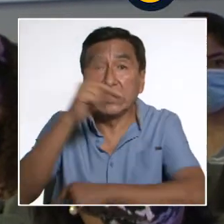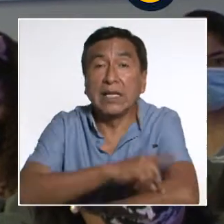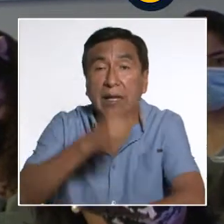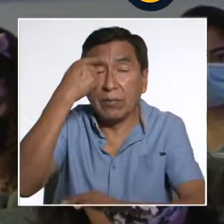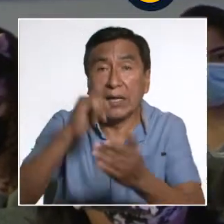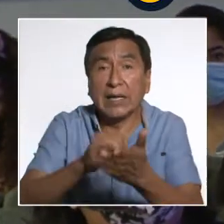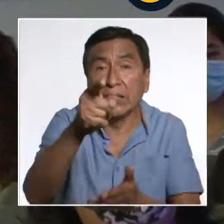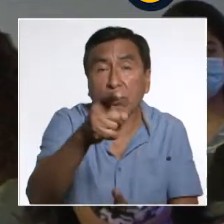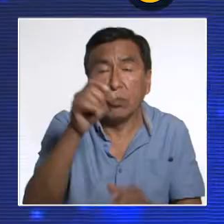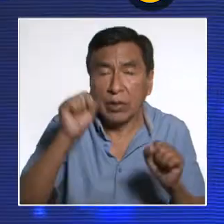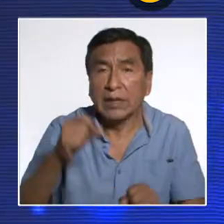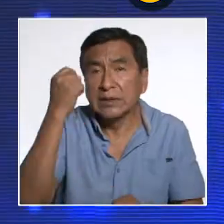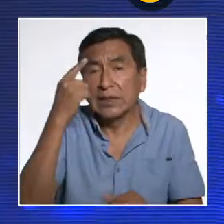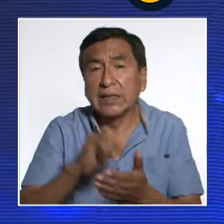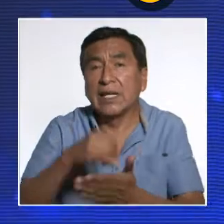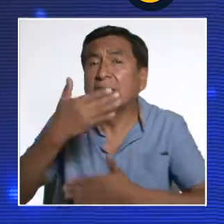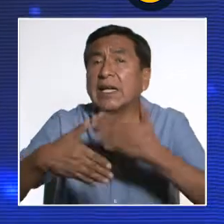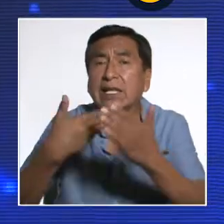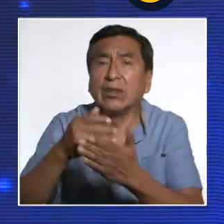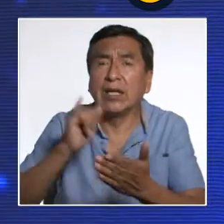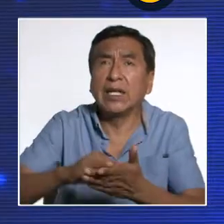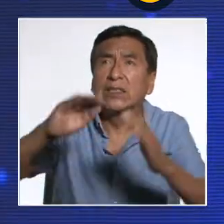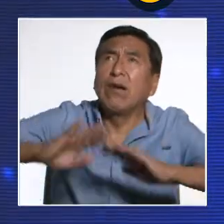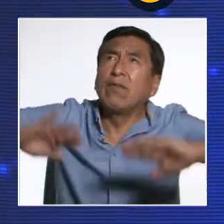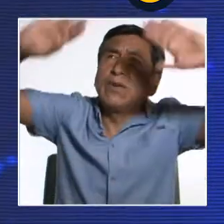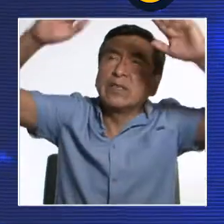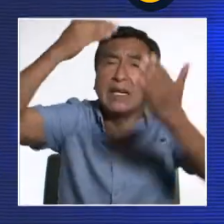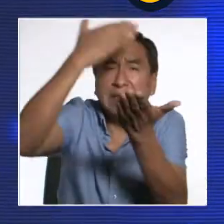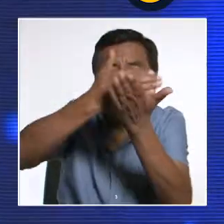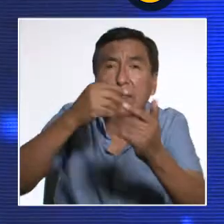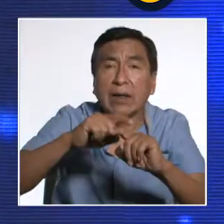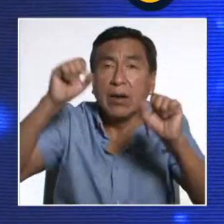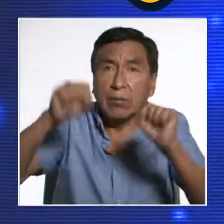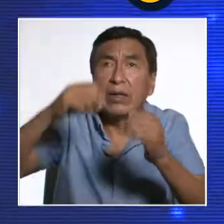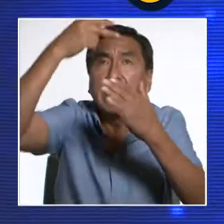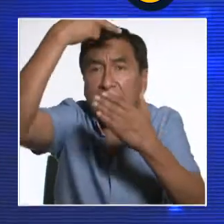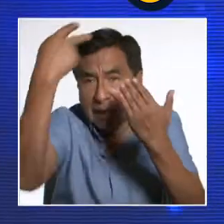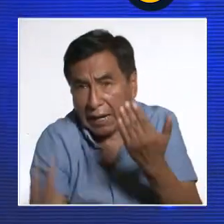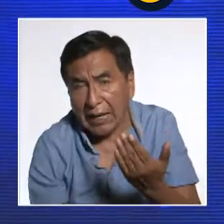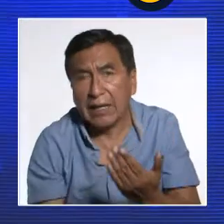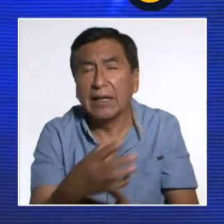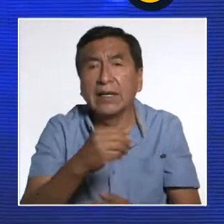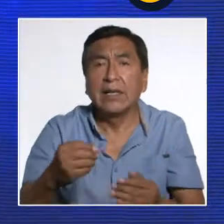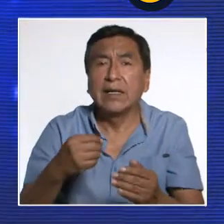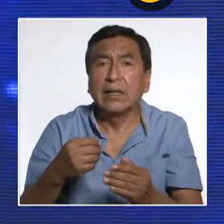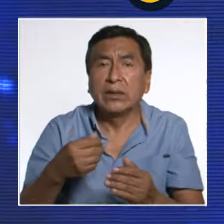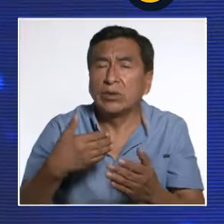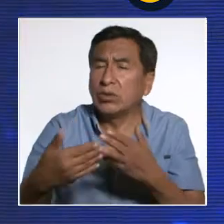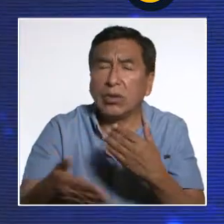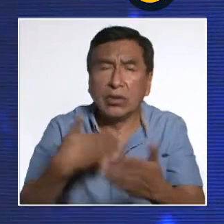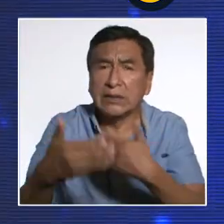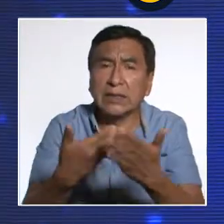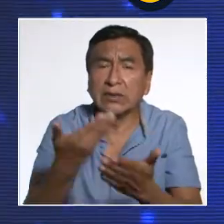tú puedas entender que toda fortaleza mental debe caer, que toda fortaleza que no te está dejando